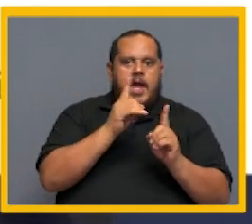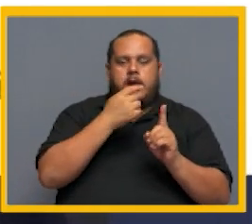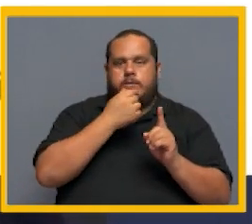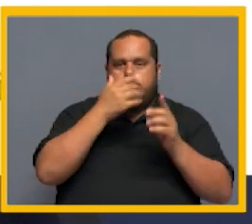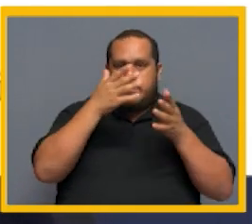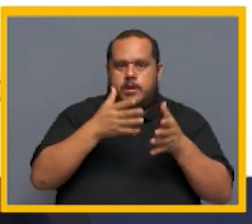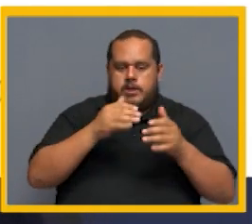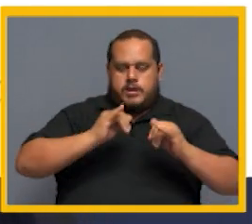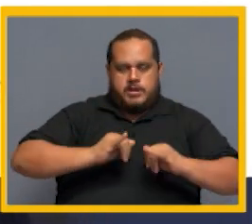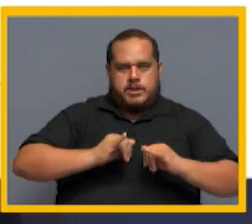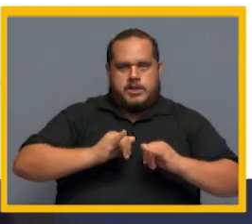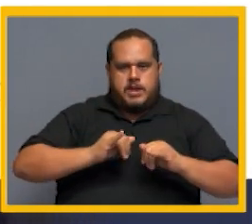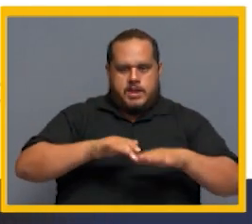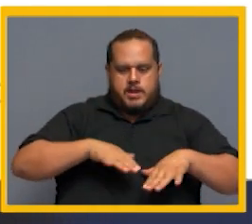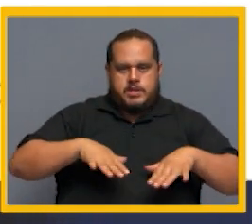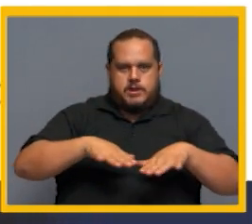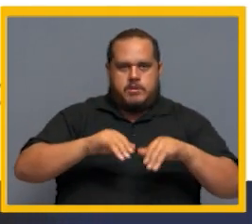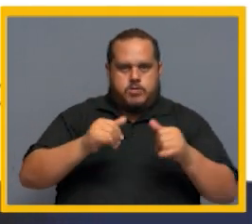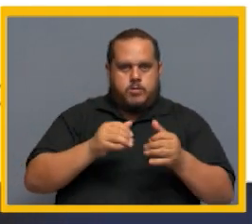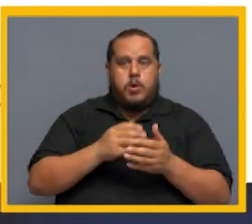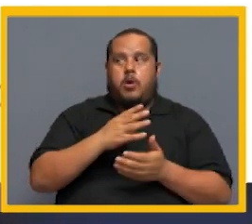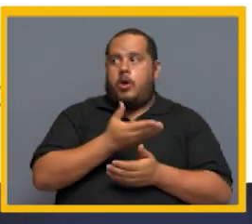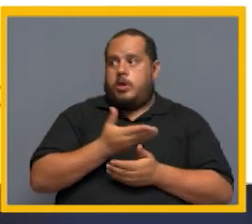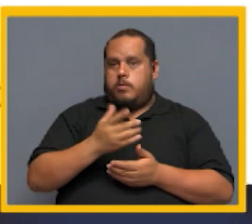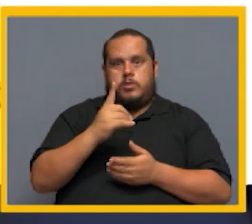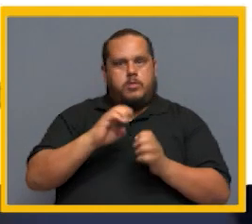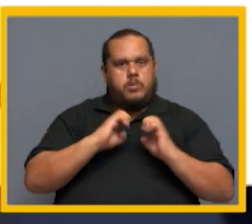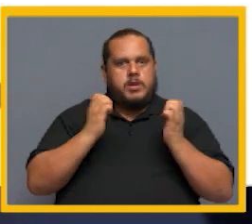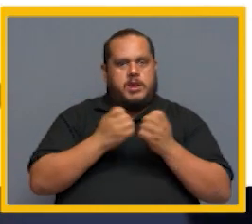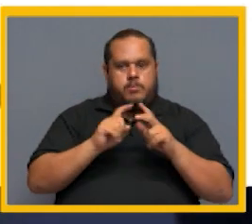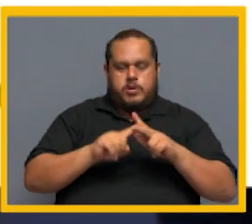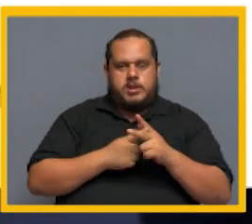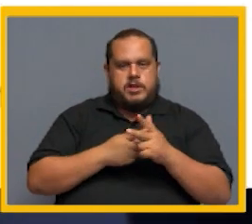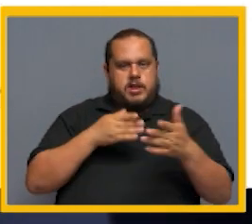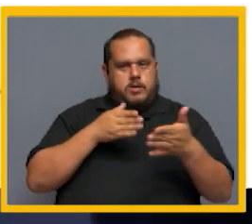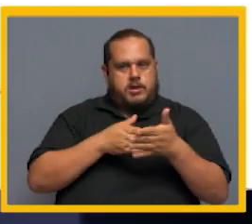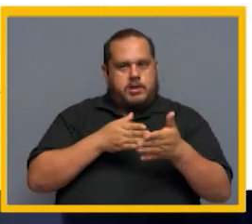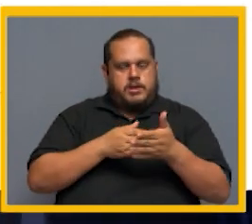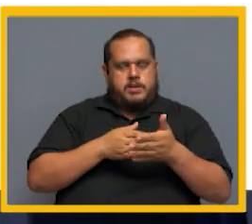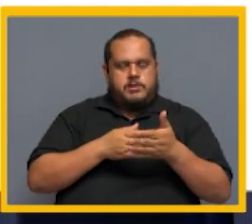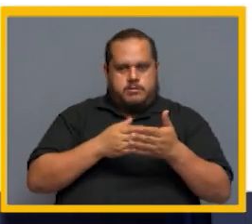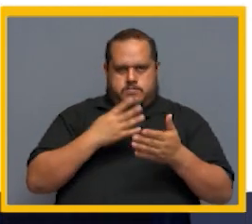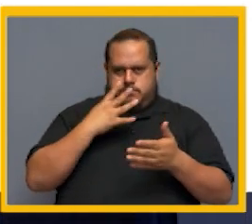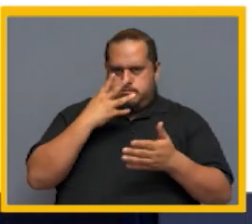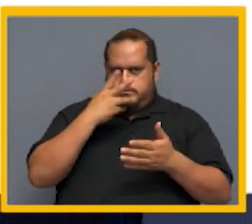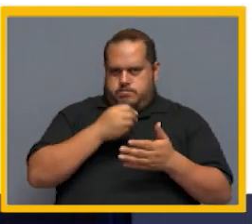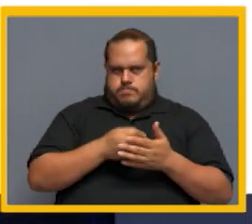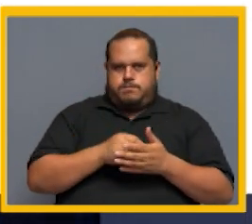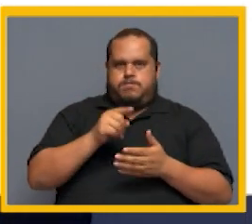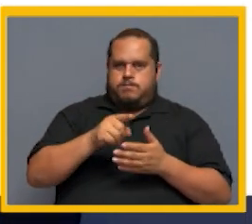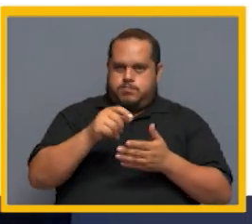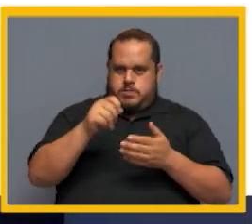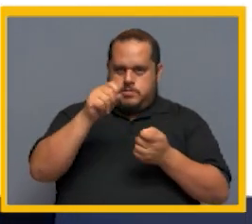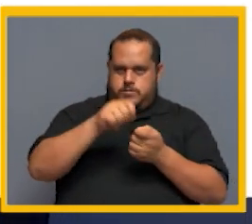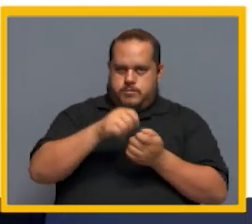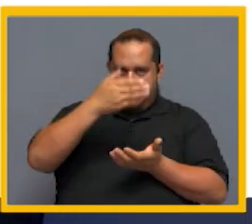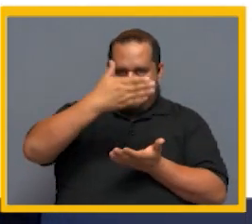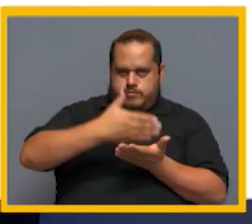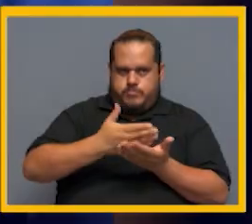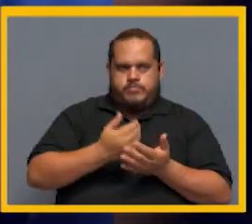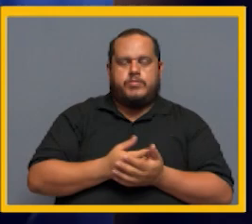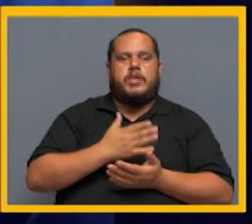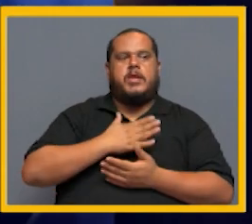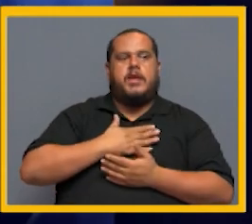permanezca en el terreno de juego. Y además, cuando un equipo inicia un ataque prometedor. En este punto nos vamos a detener. En